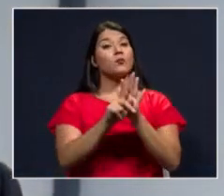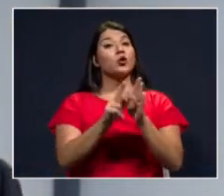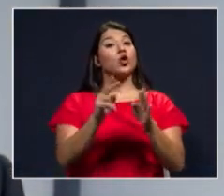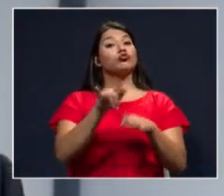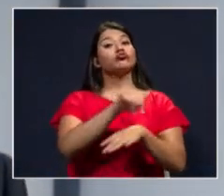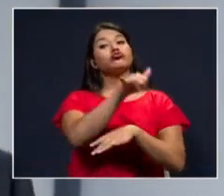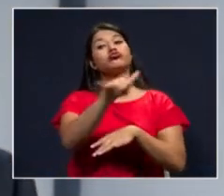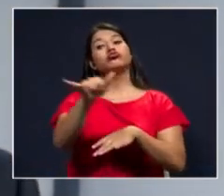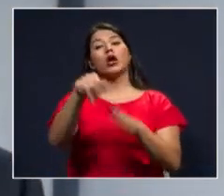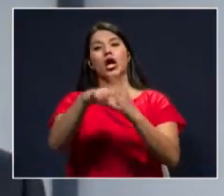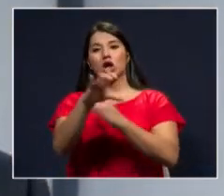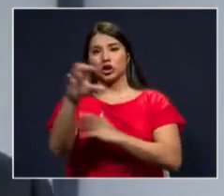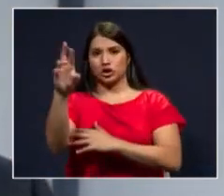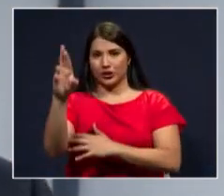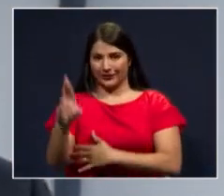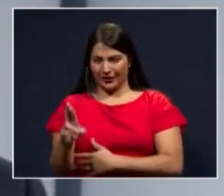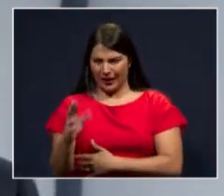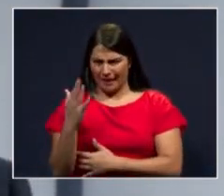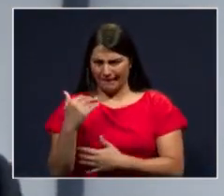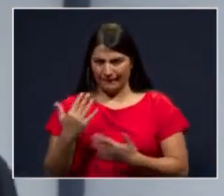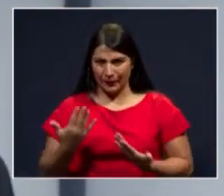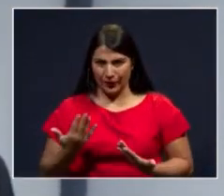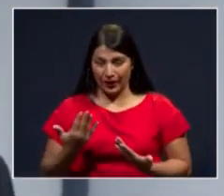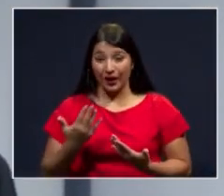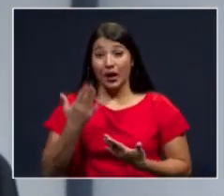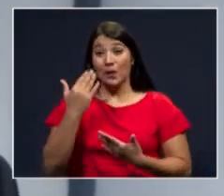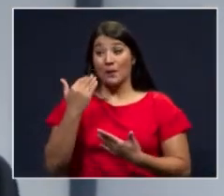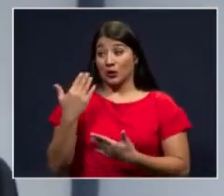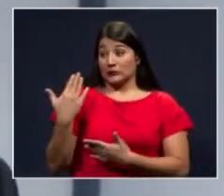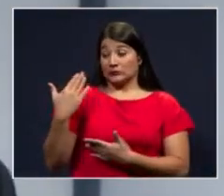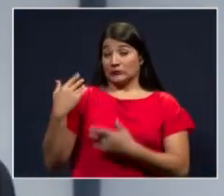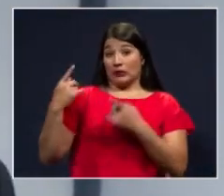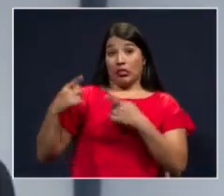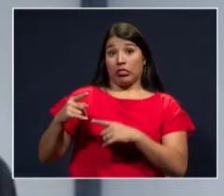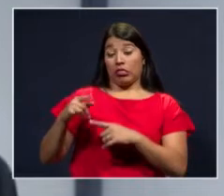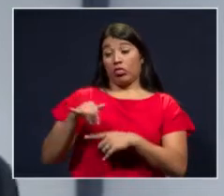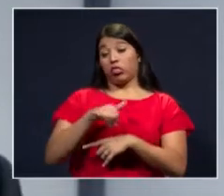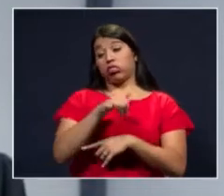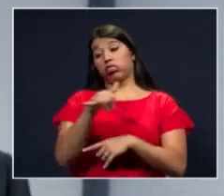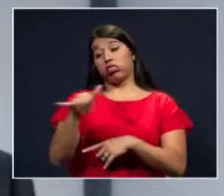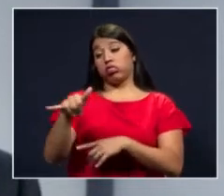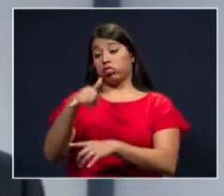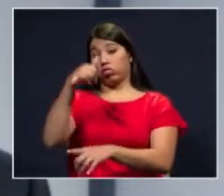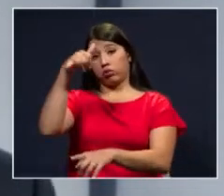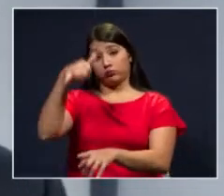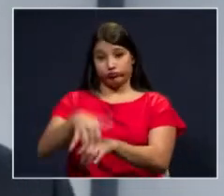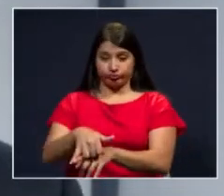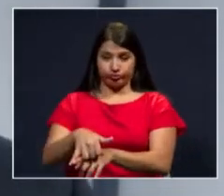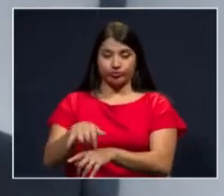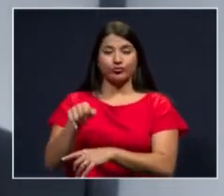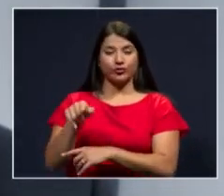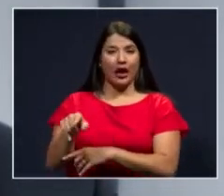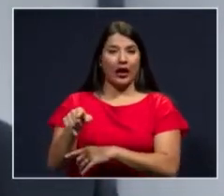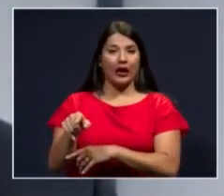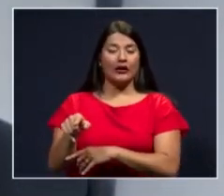costarricense. La medida se toma a raíz de los recientes accidentes en los que se